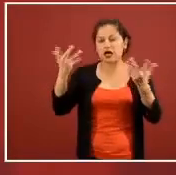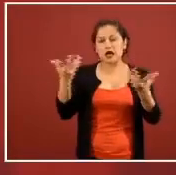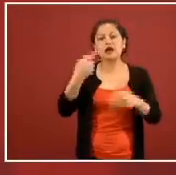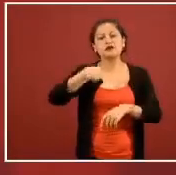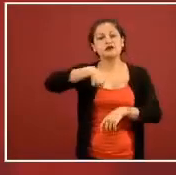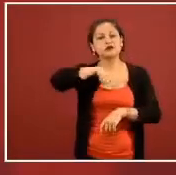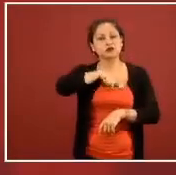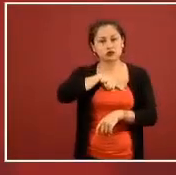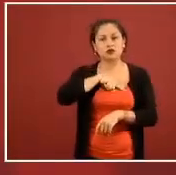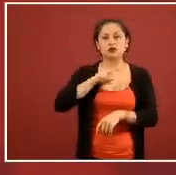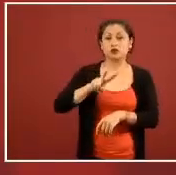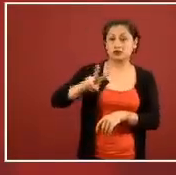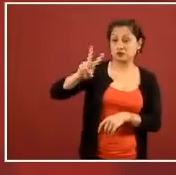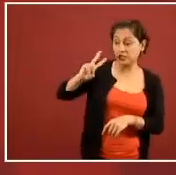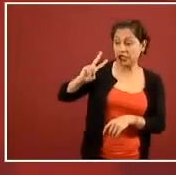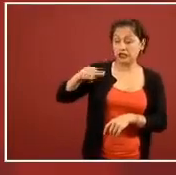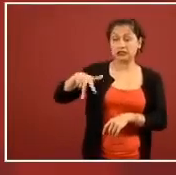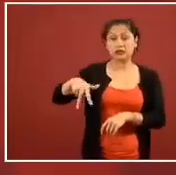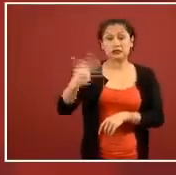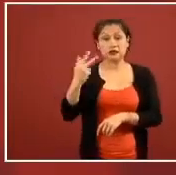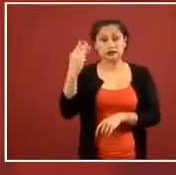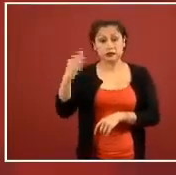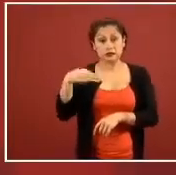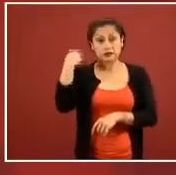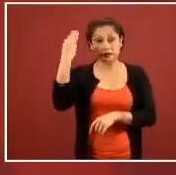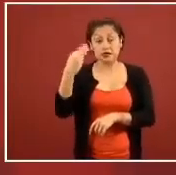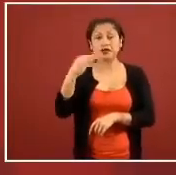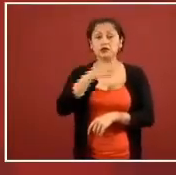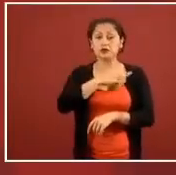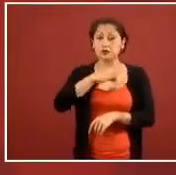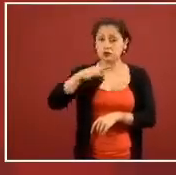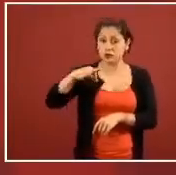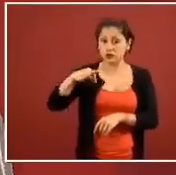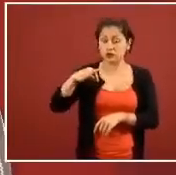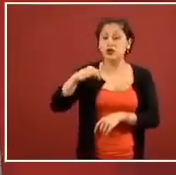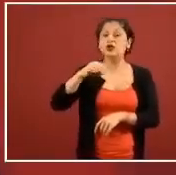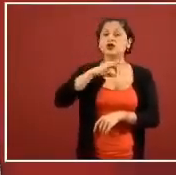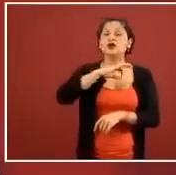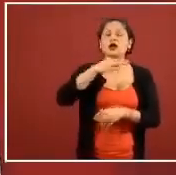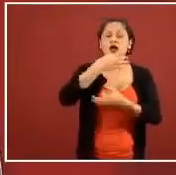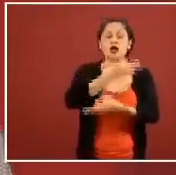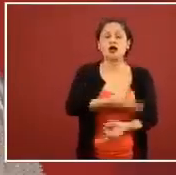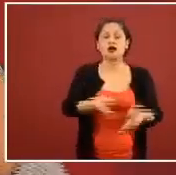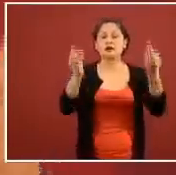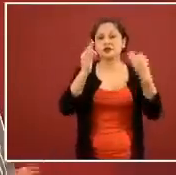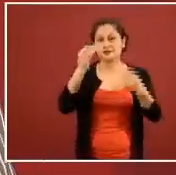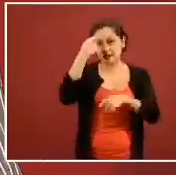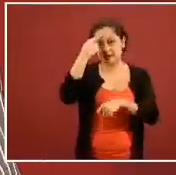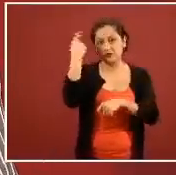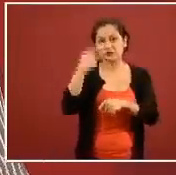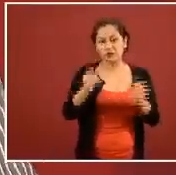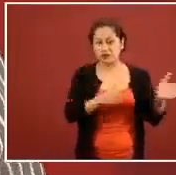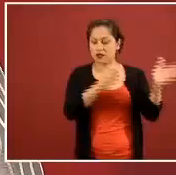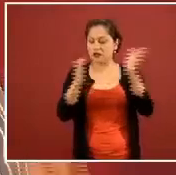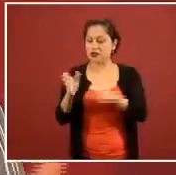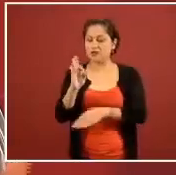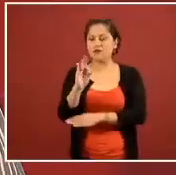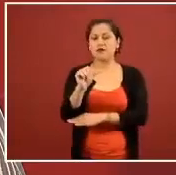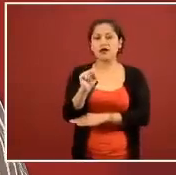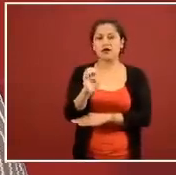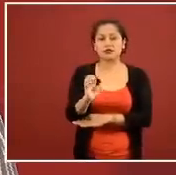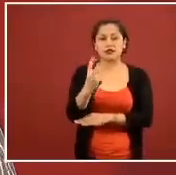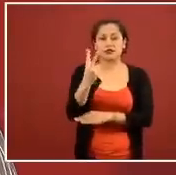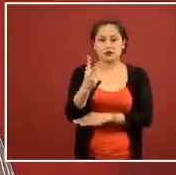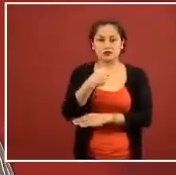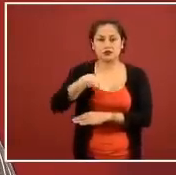de marzo, un viernes, anticipamos 15 días la decisión de instaurar medidas de la fase 2 y nos